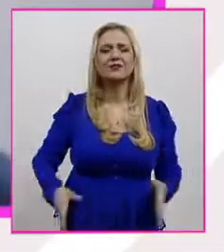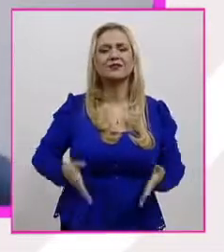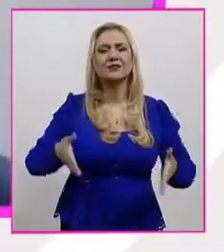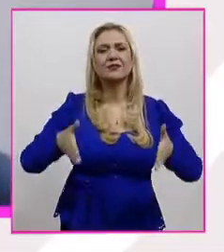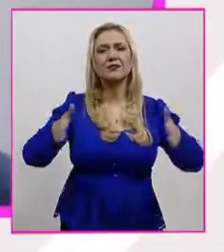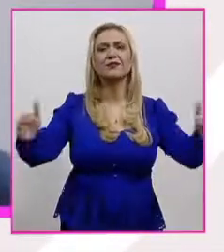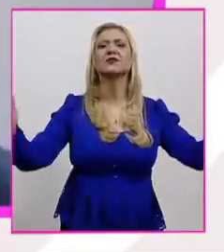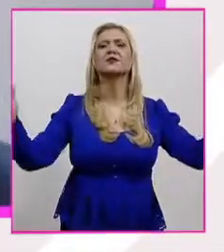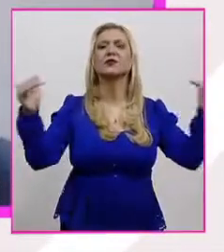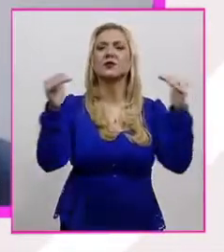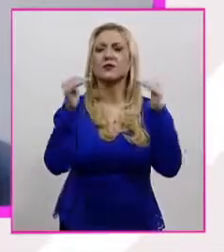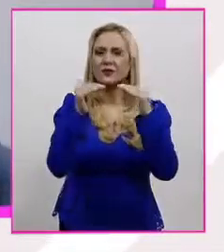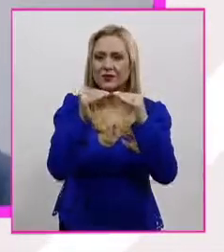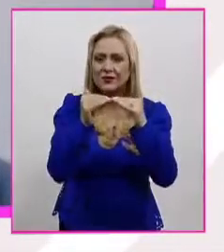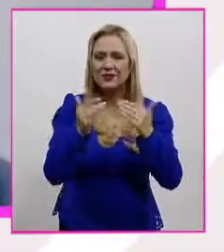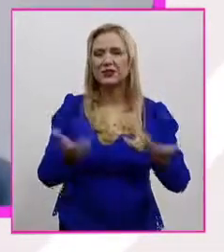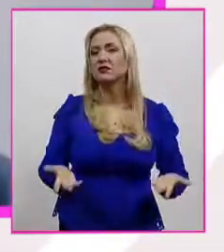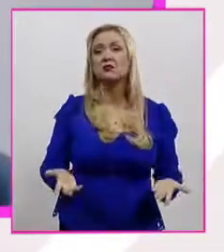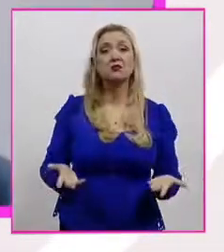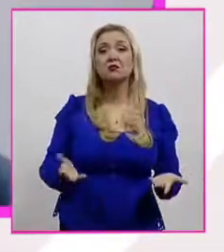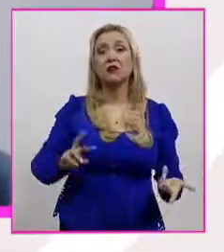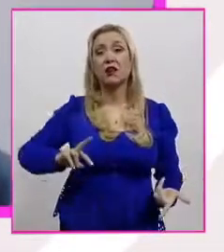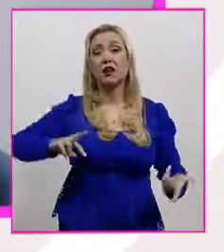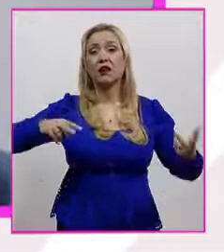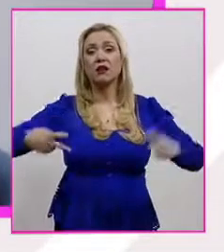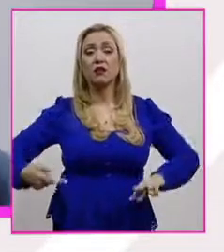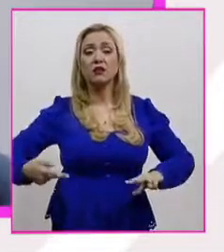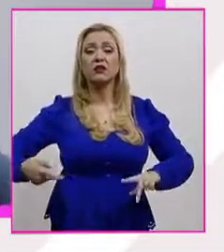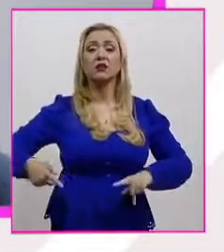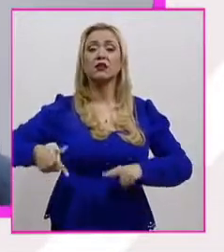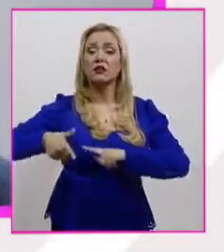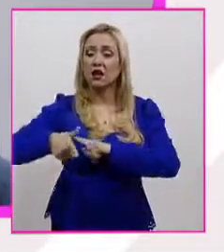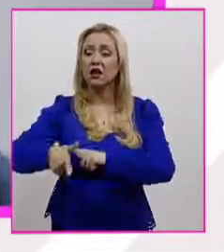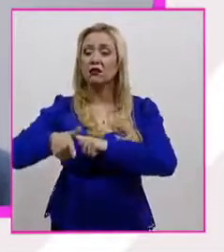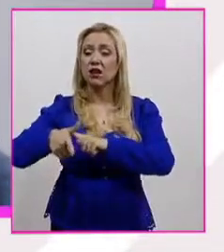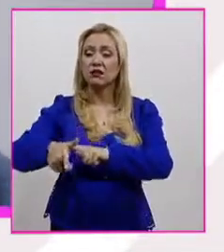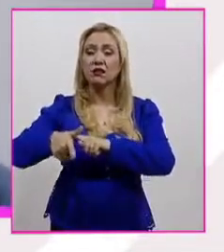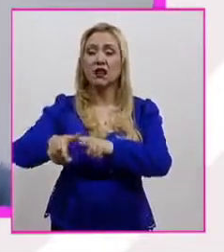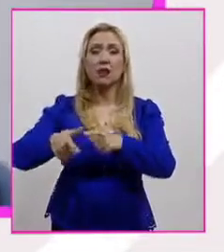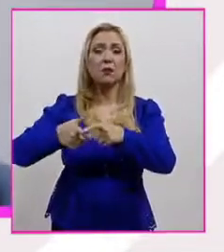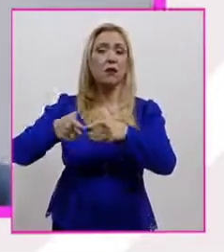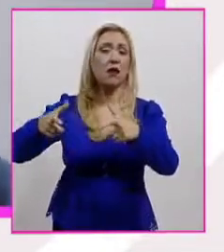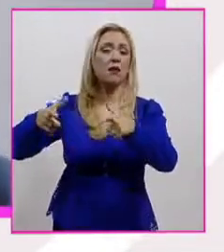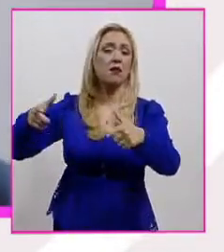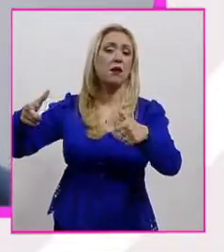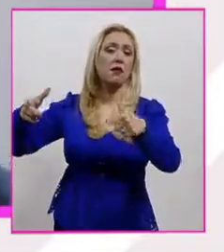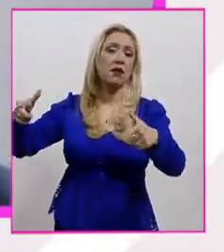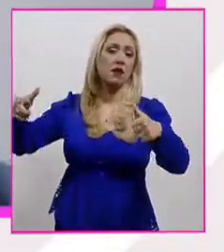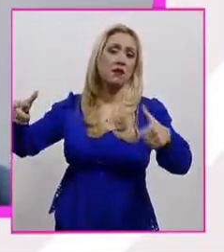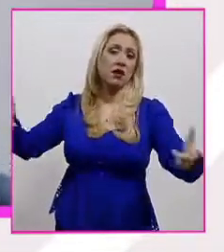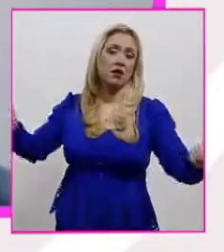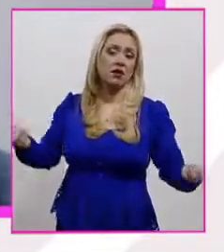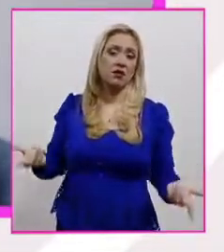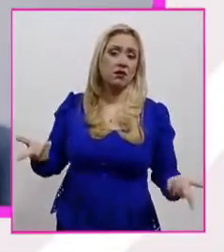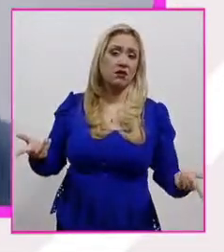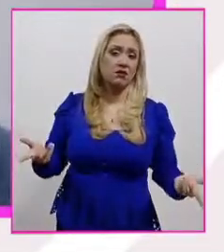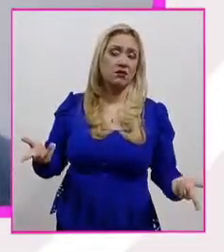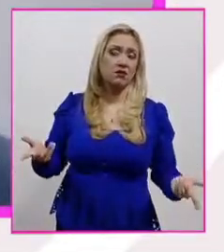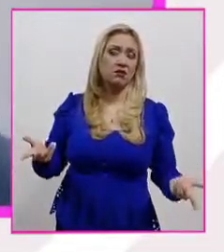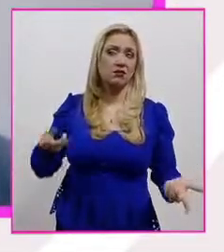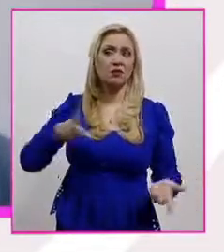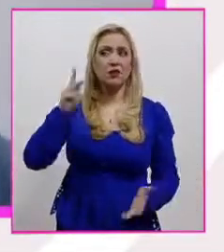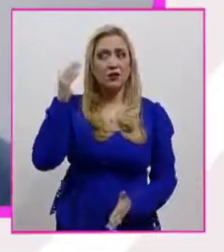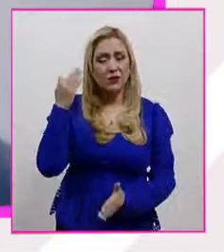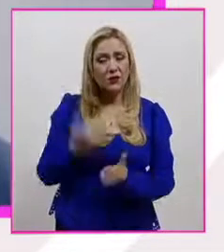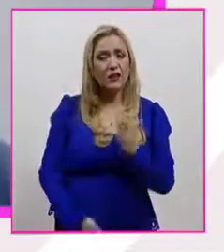está totalmente aumentando y reproduciendo, ¿no? Y lo vemos y tenemos la evidencia y lo podemos subir, pero hace